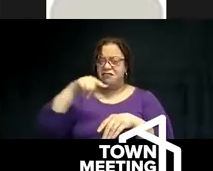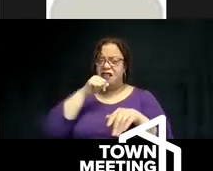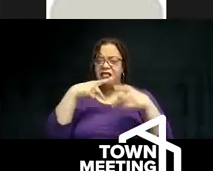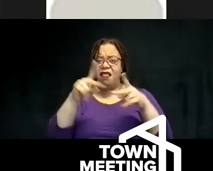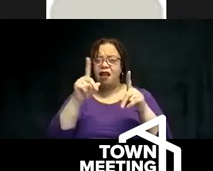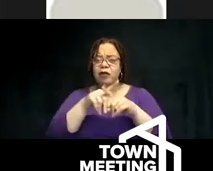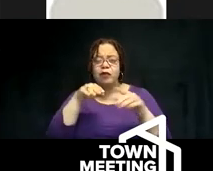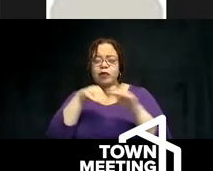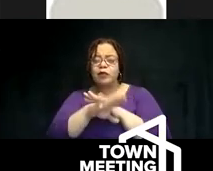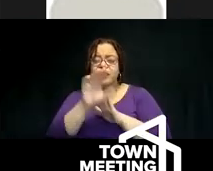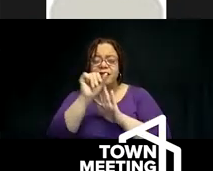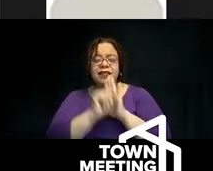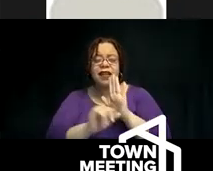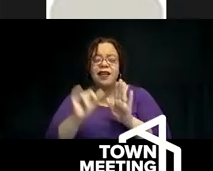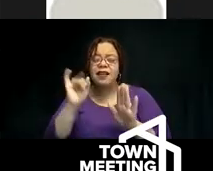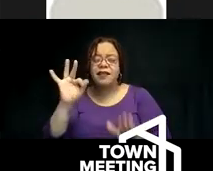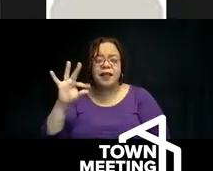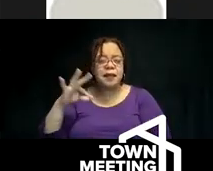So, estos aparatos